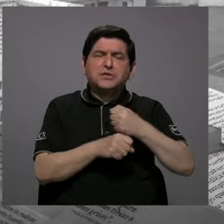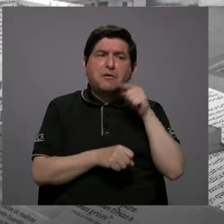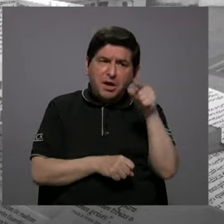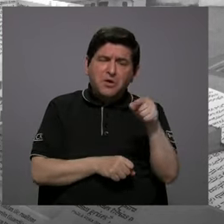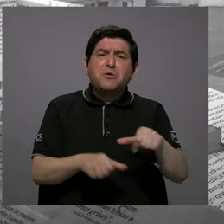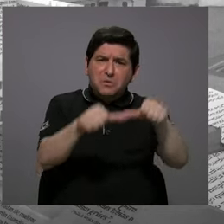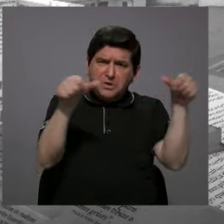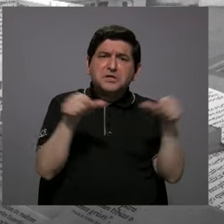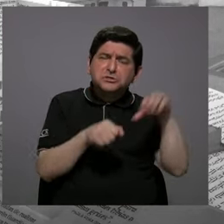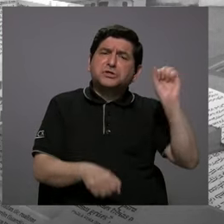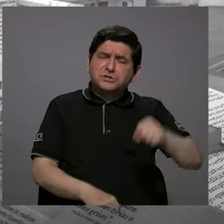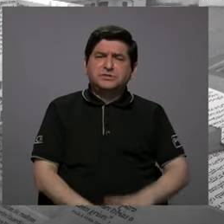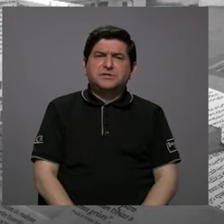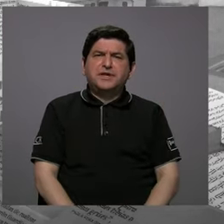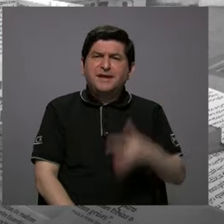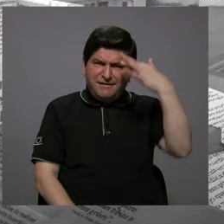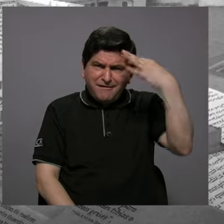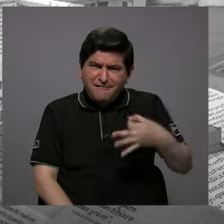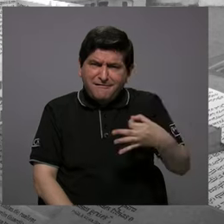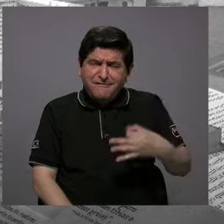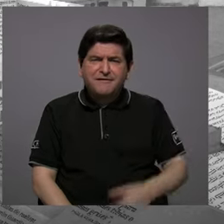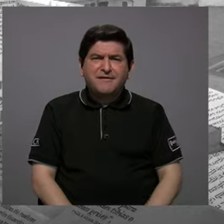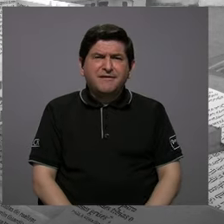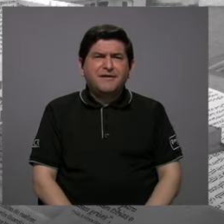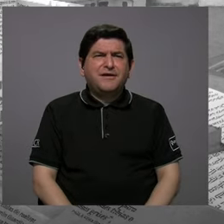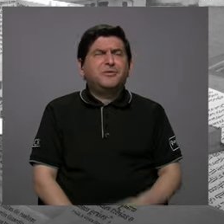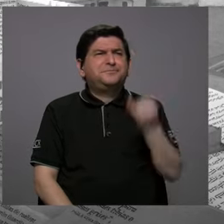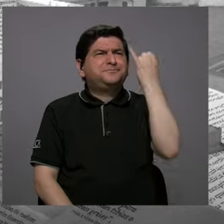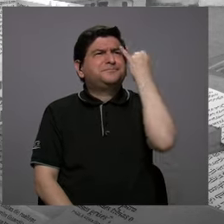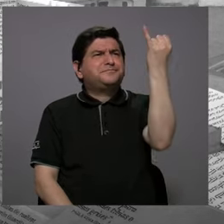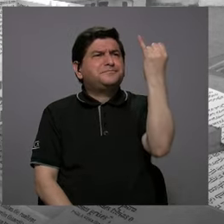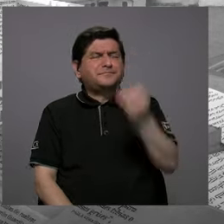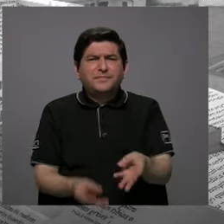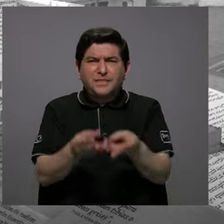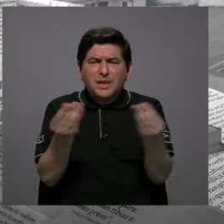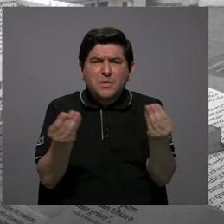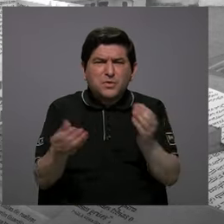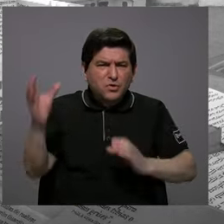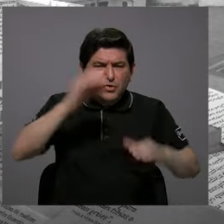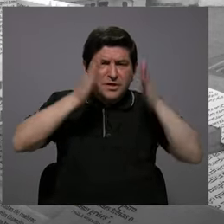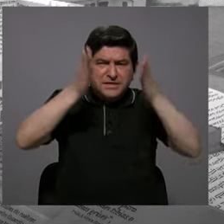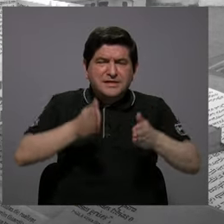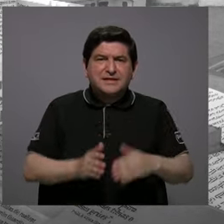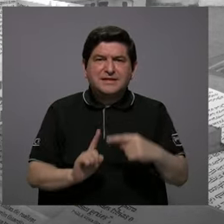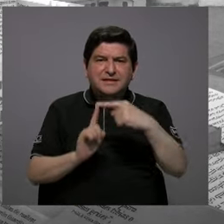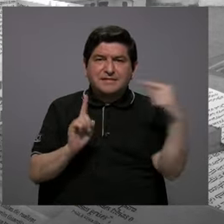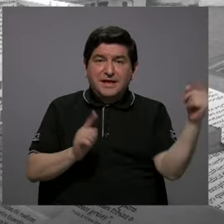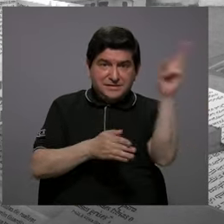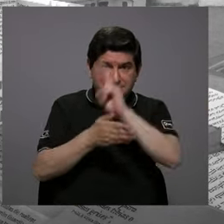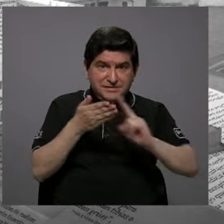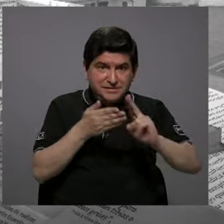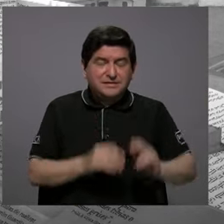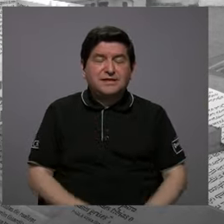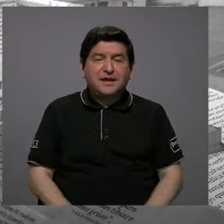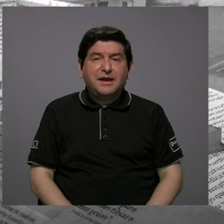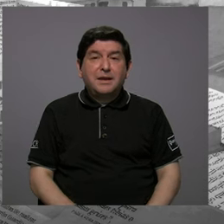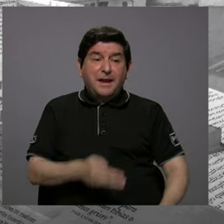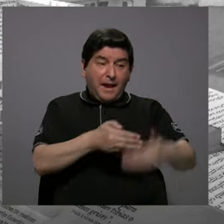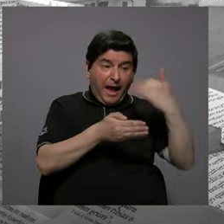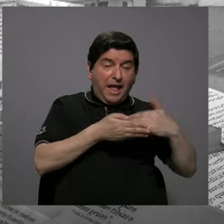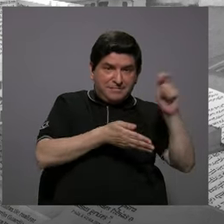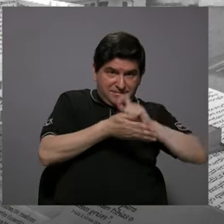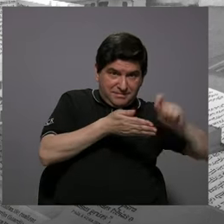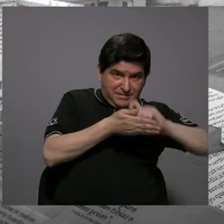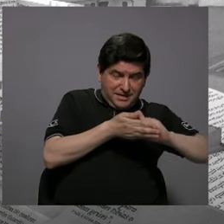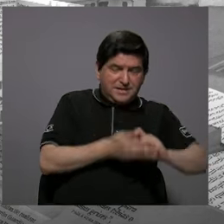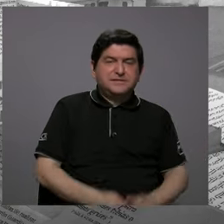carreras stem Me parece que yo siempre tengo la idea que hay que generar científicos en la escuela desde chicos en las carreras